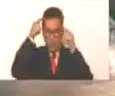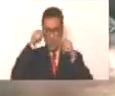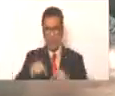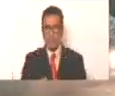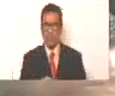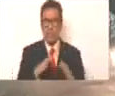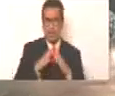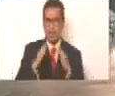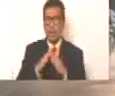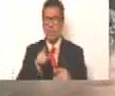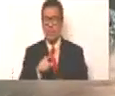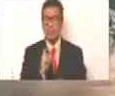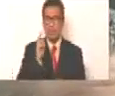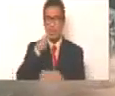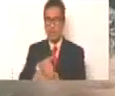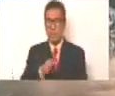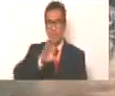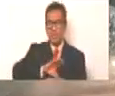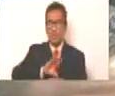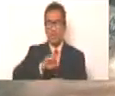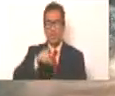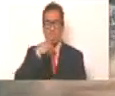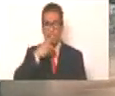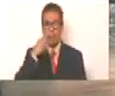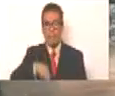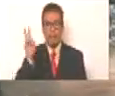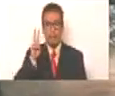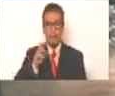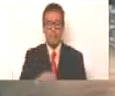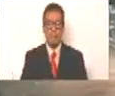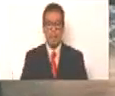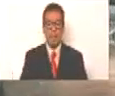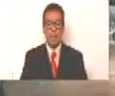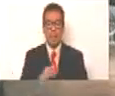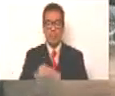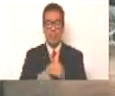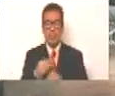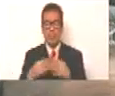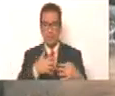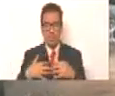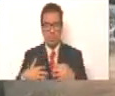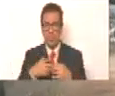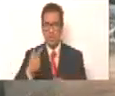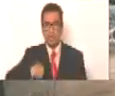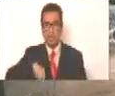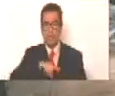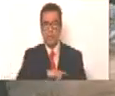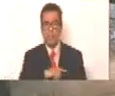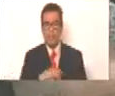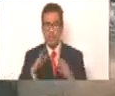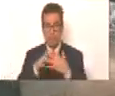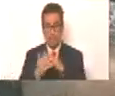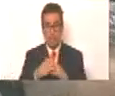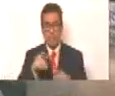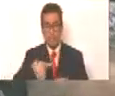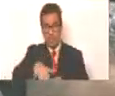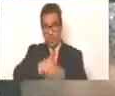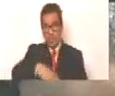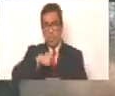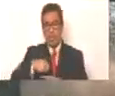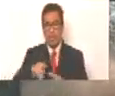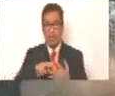lo que fue el epicentro de la política en el país y la que nos llevó a la lucha en nuestra comunidad, en nuestra calle, en nuestra comuna,